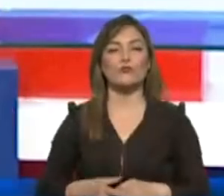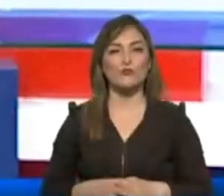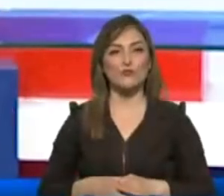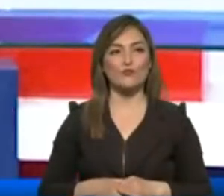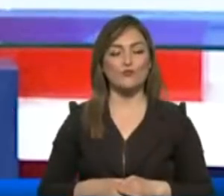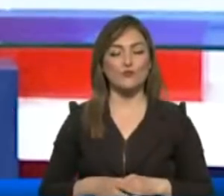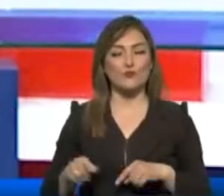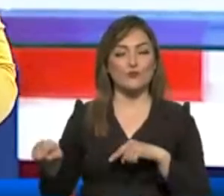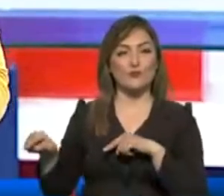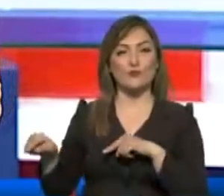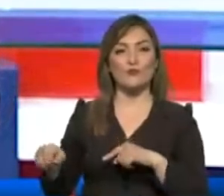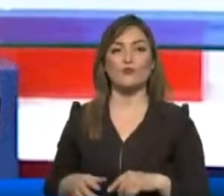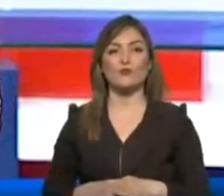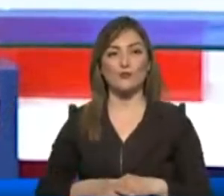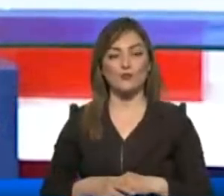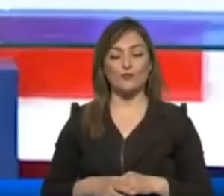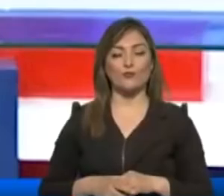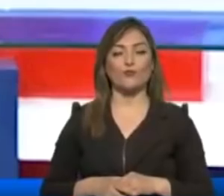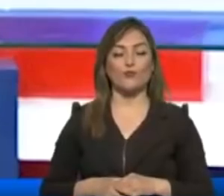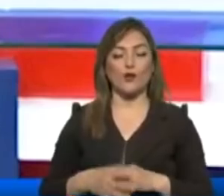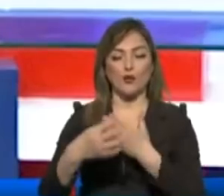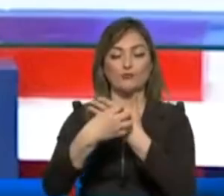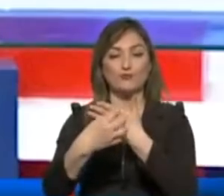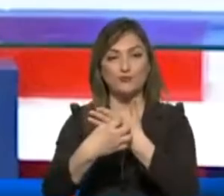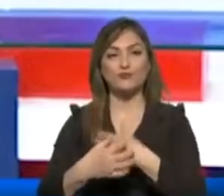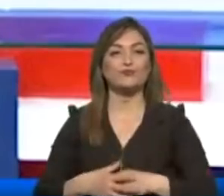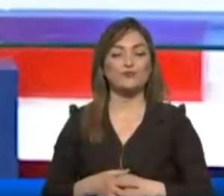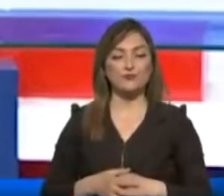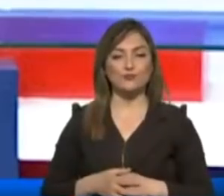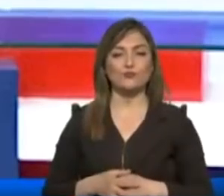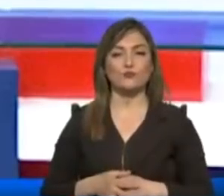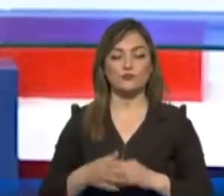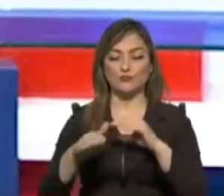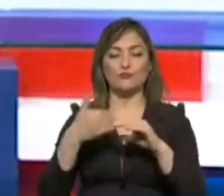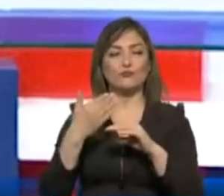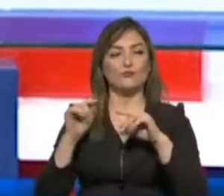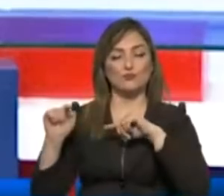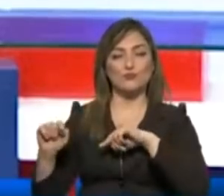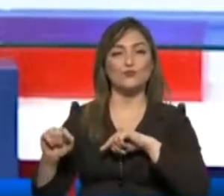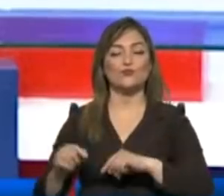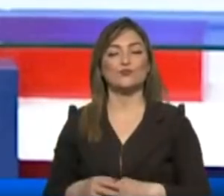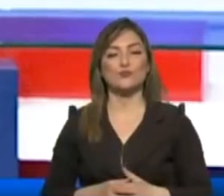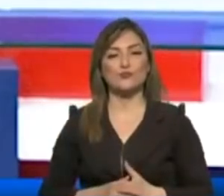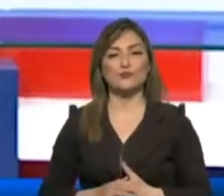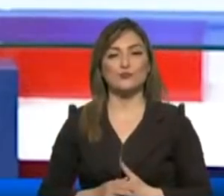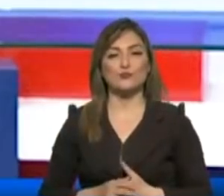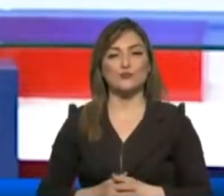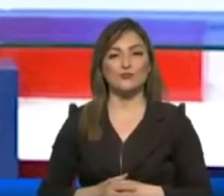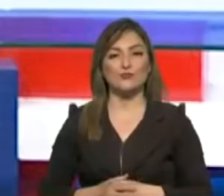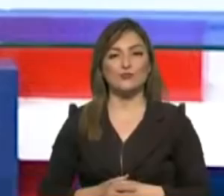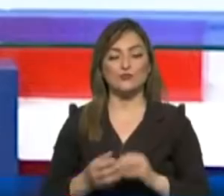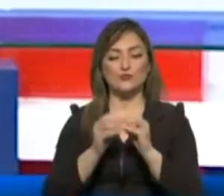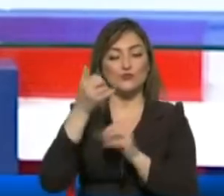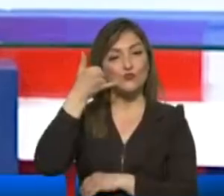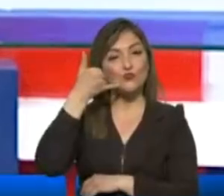sociales. @24horasuyo en el Twitter y también en el Instagram. También tenemos nuestro correo de primeramano@teleamazonas.com y nuestro